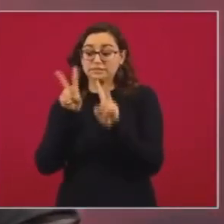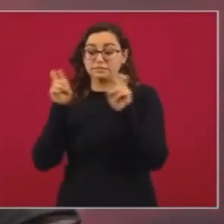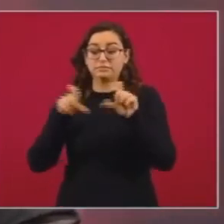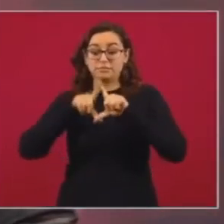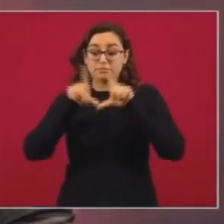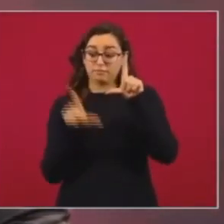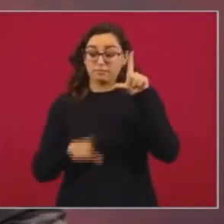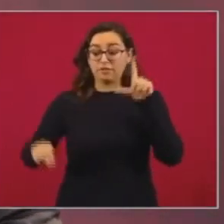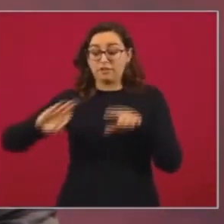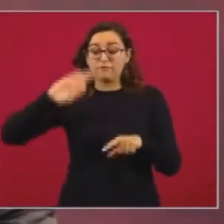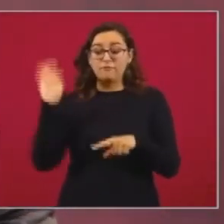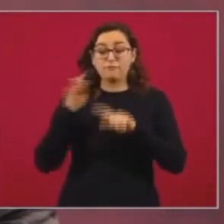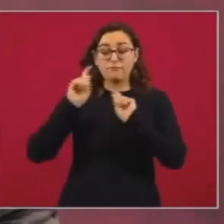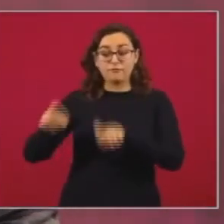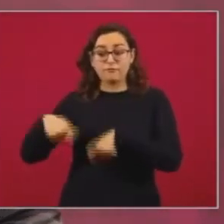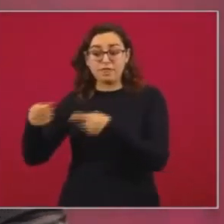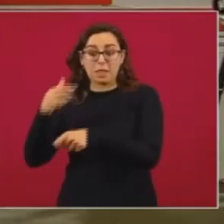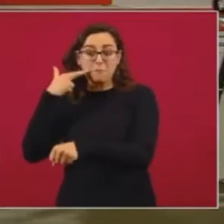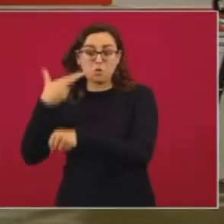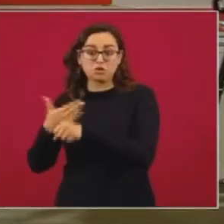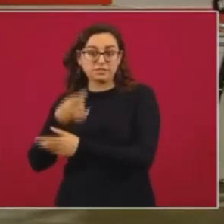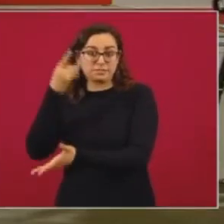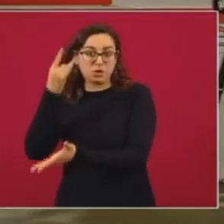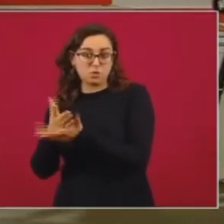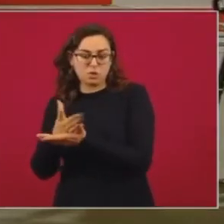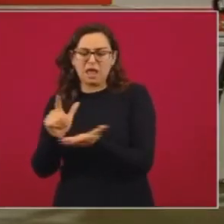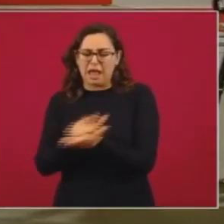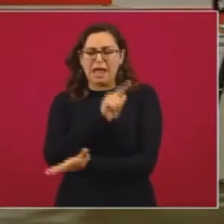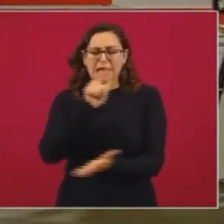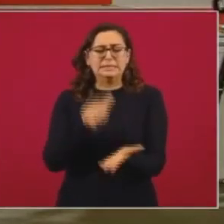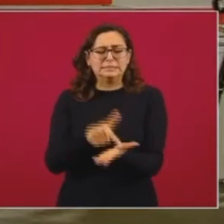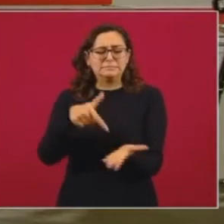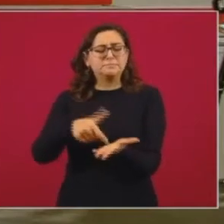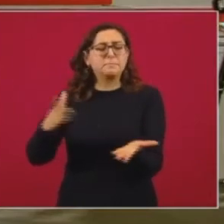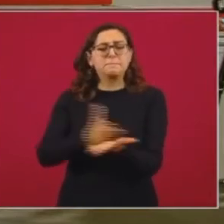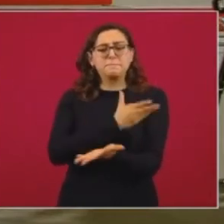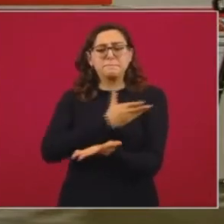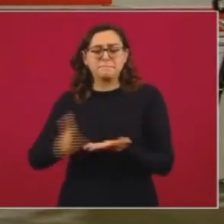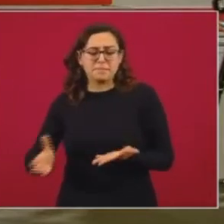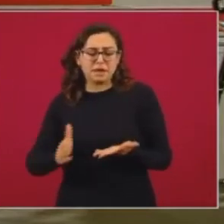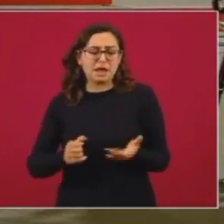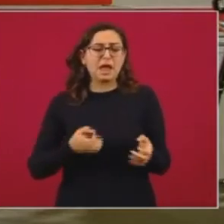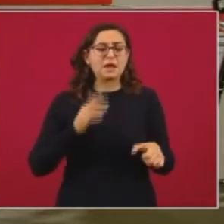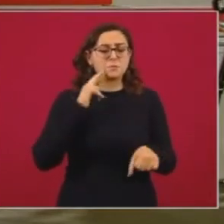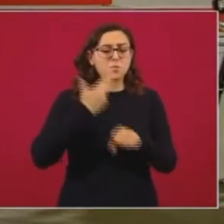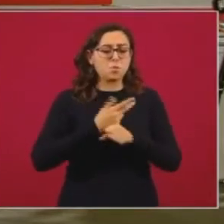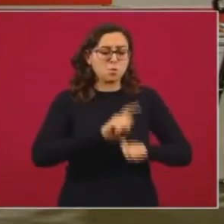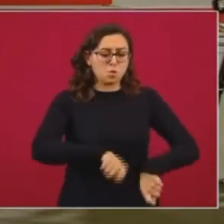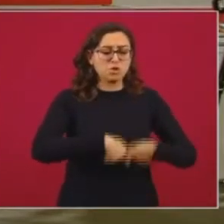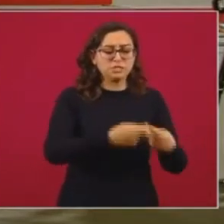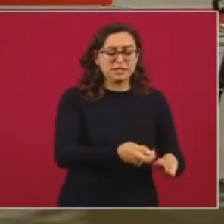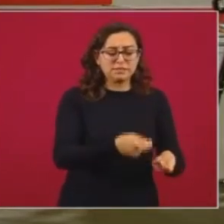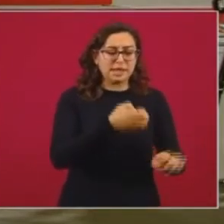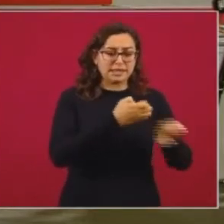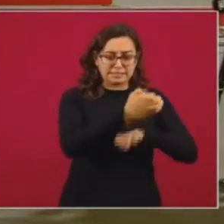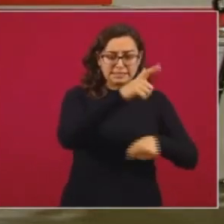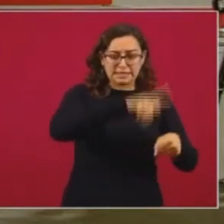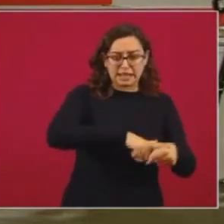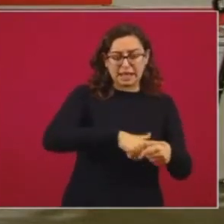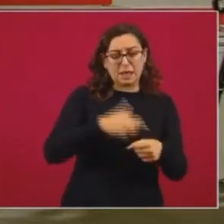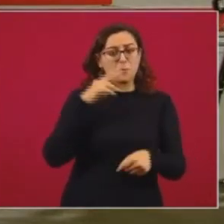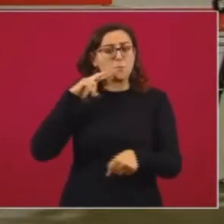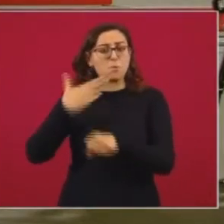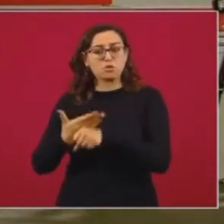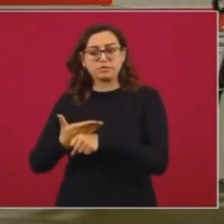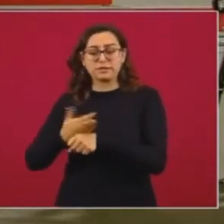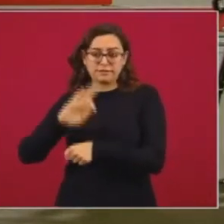es competencia estatal y cuál es competencia federal. Y en los asuntos de salubridad general hay